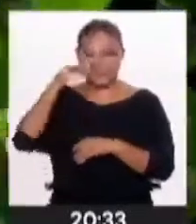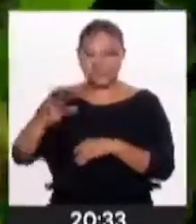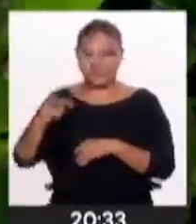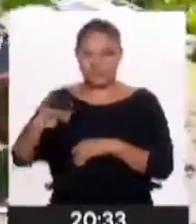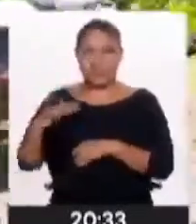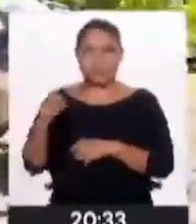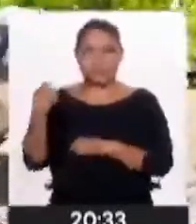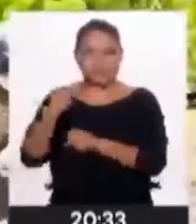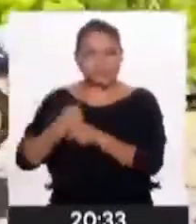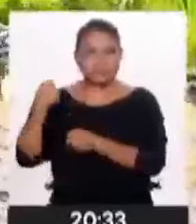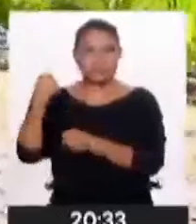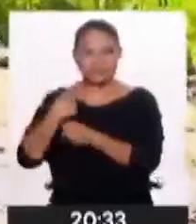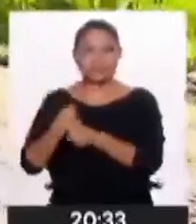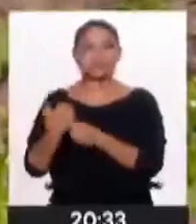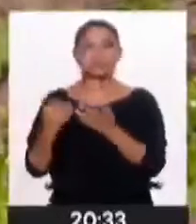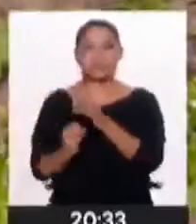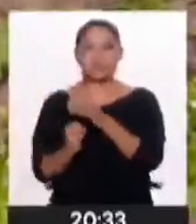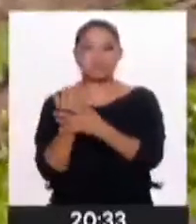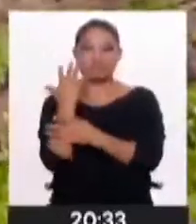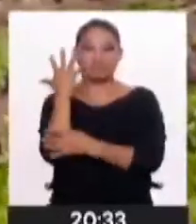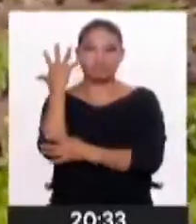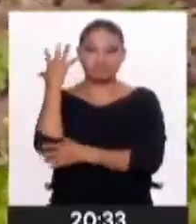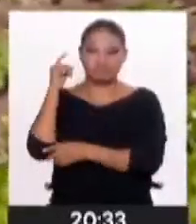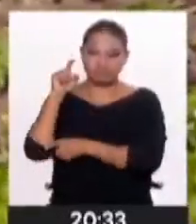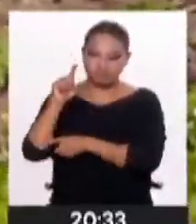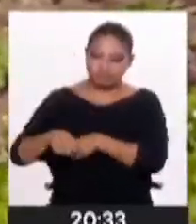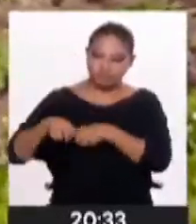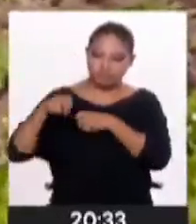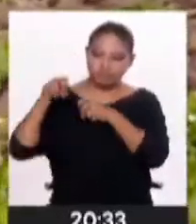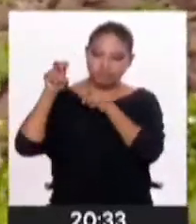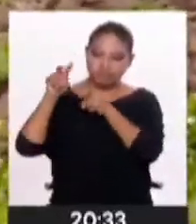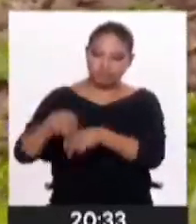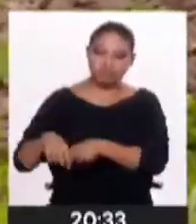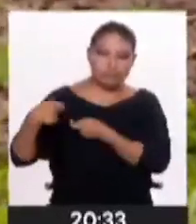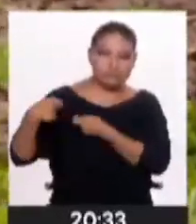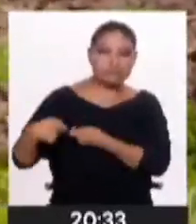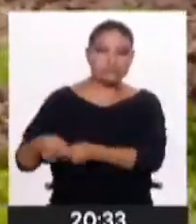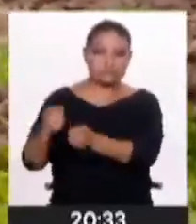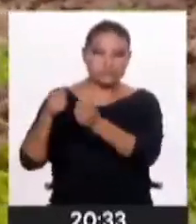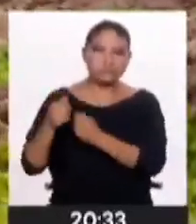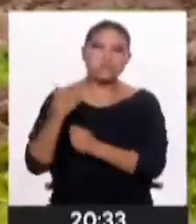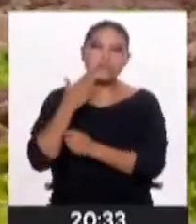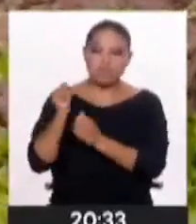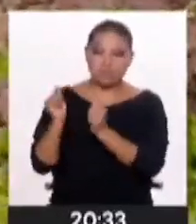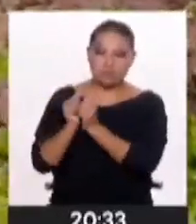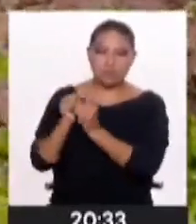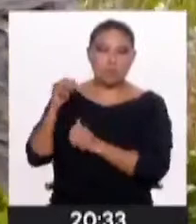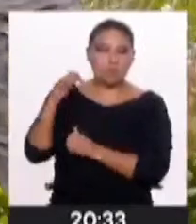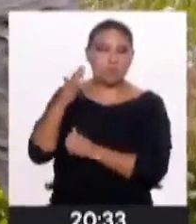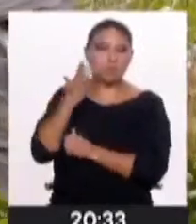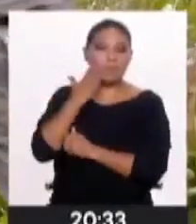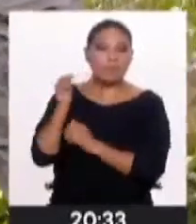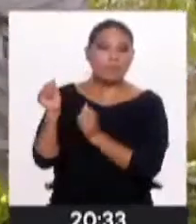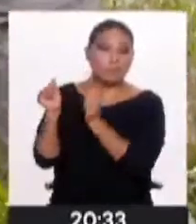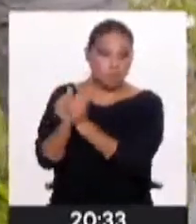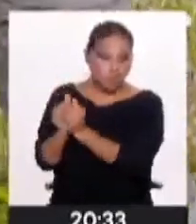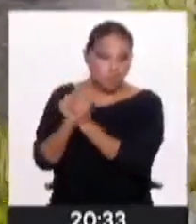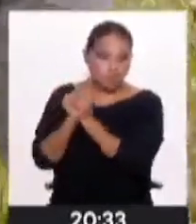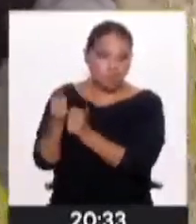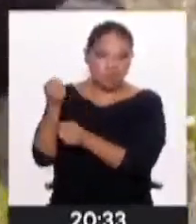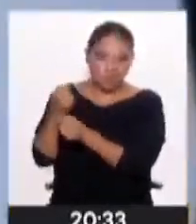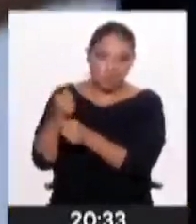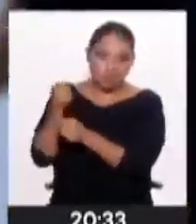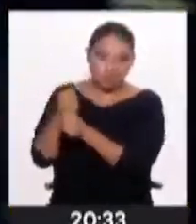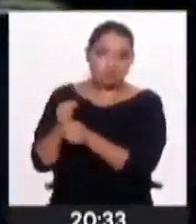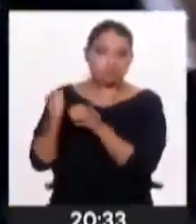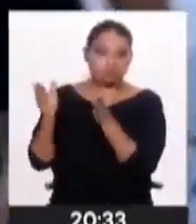se encontraba en el área rural, donde es habitual que los niños acompañen a sus padres en las labores